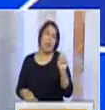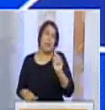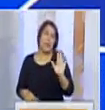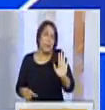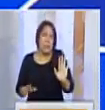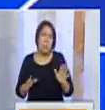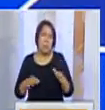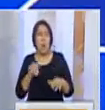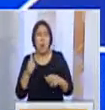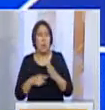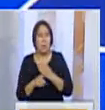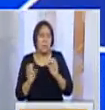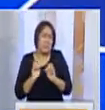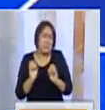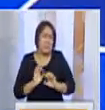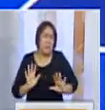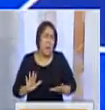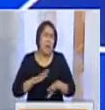más.